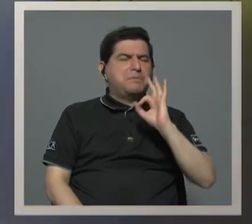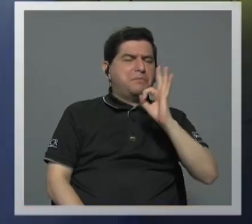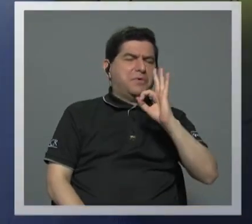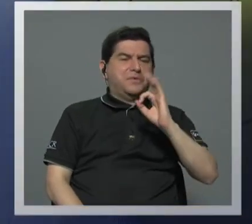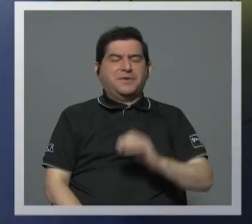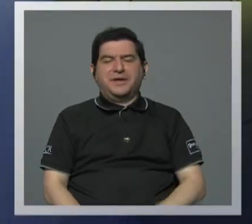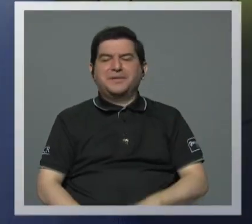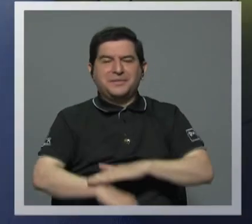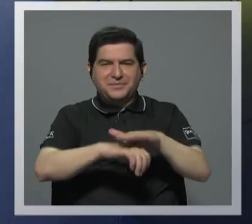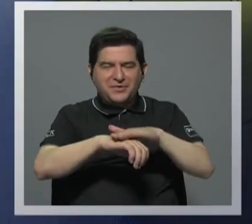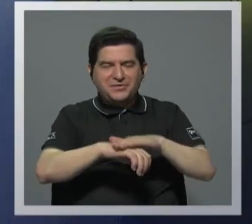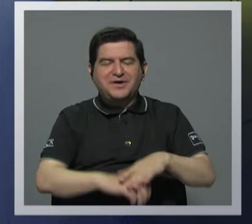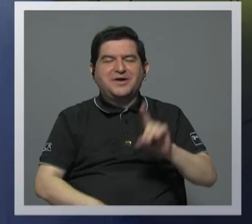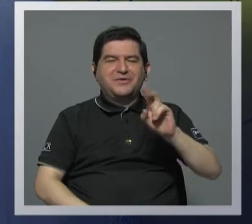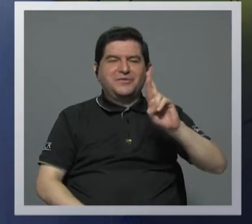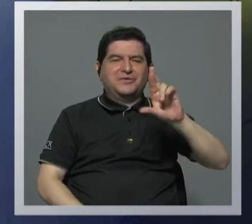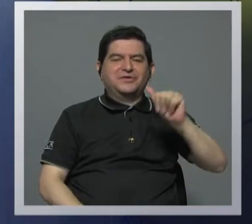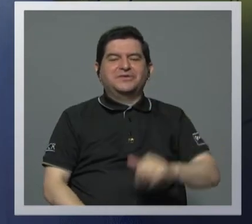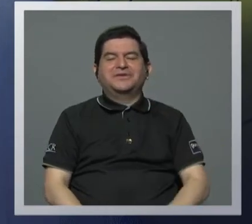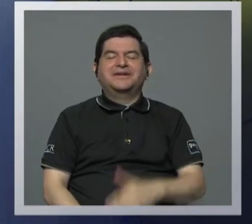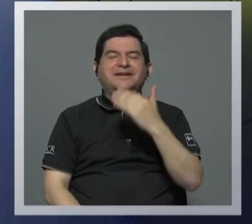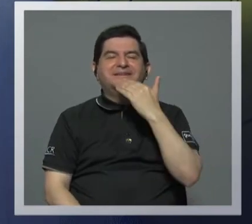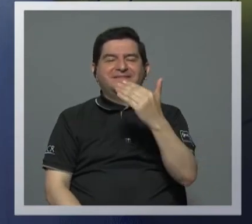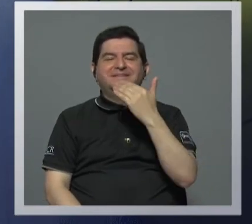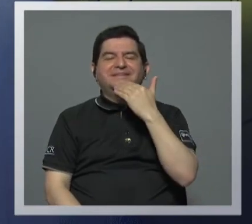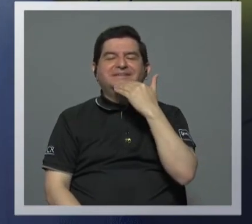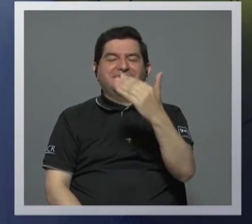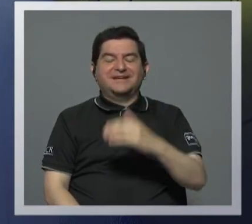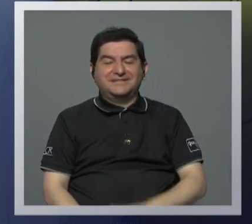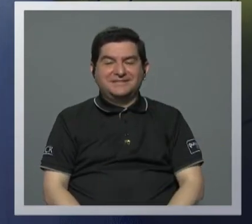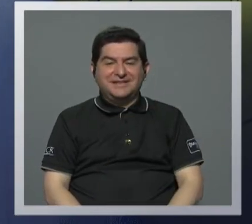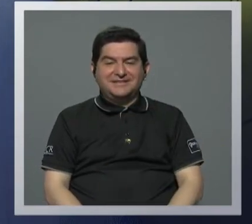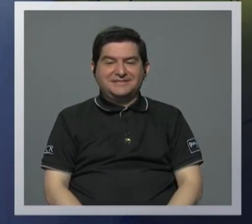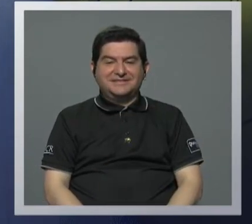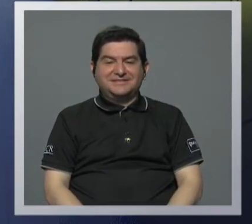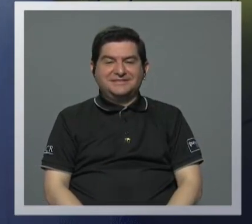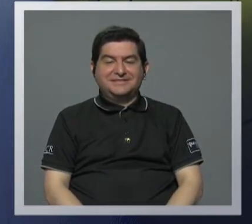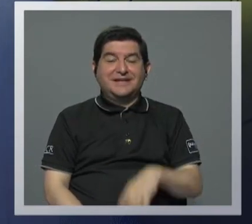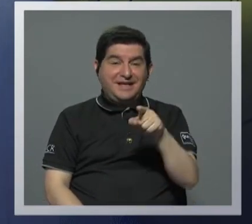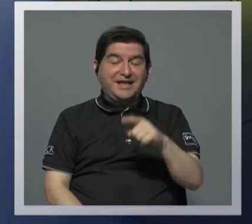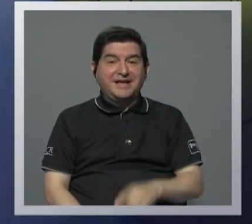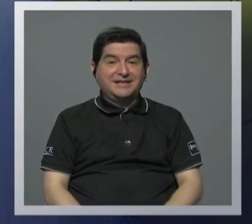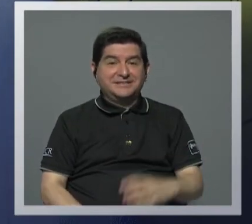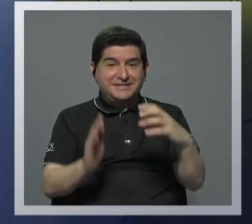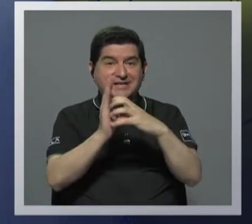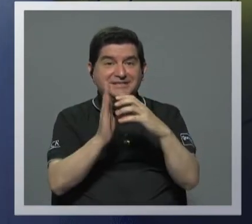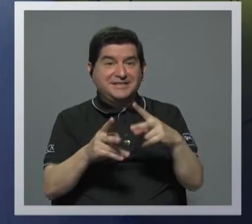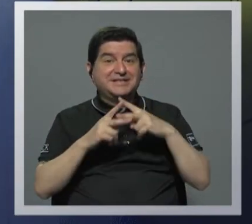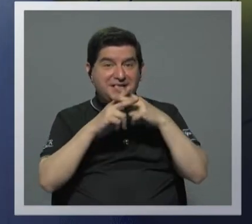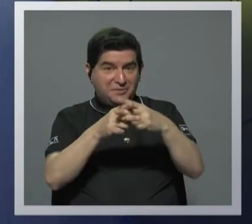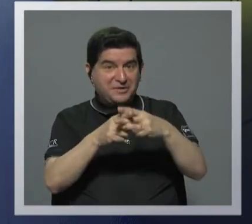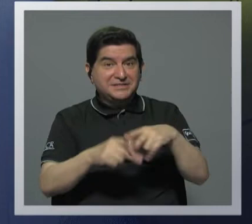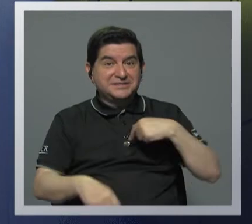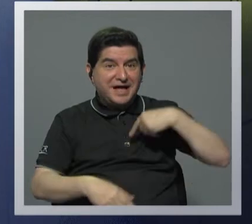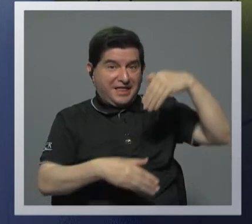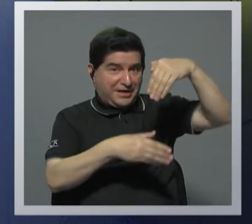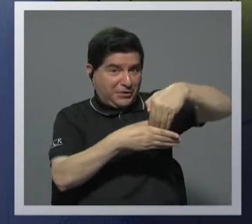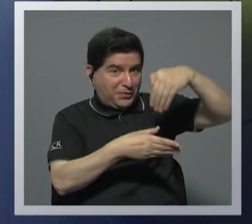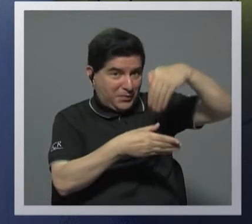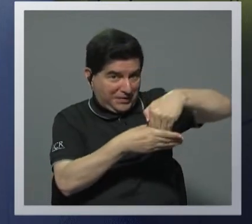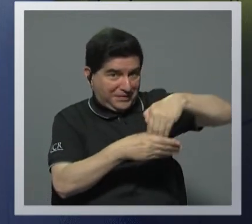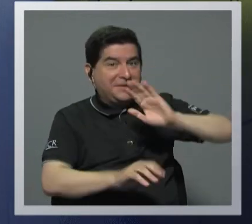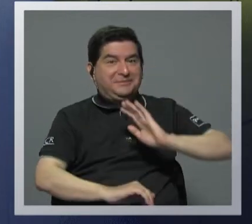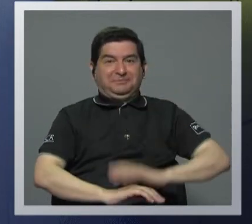doctora. Muchas gracias. Voy a tomar la cita esa prestada, en algún lugar la voy a meter.